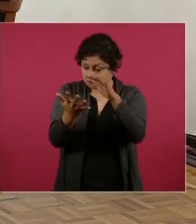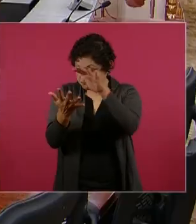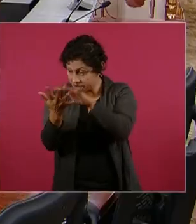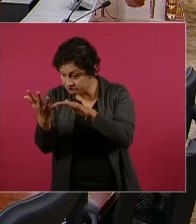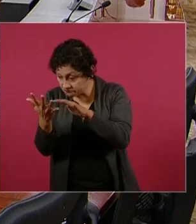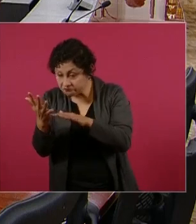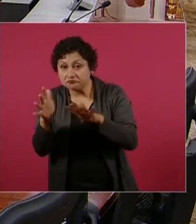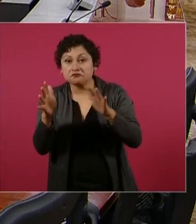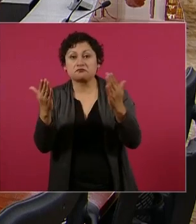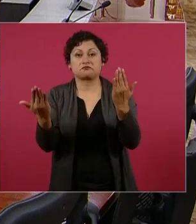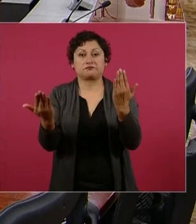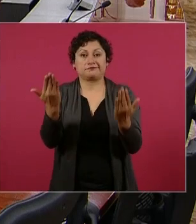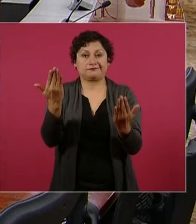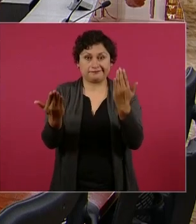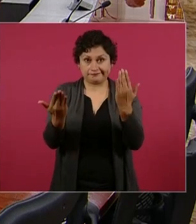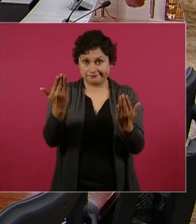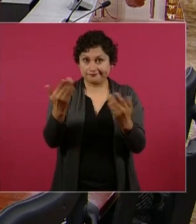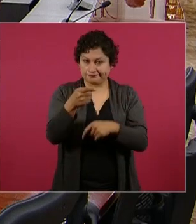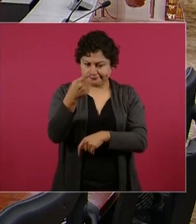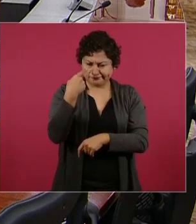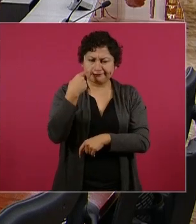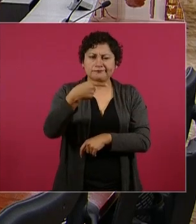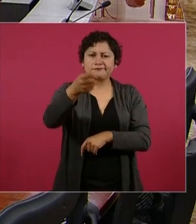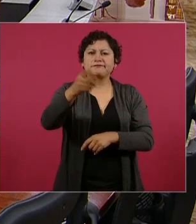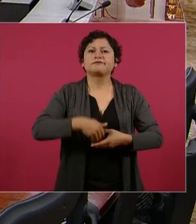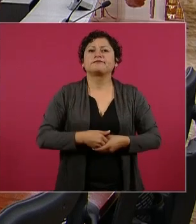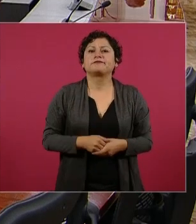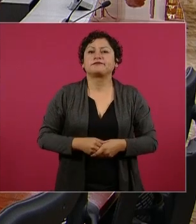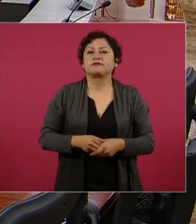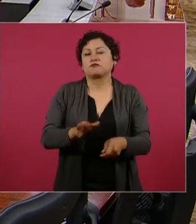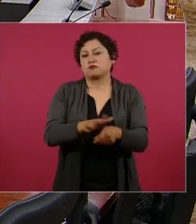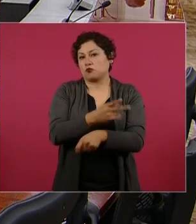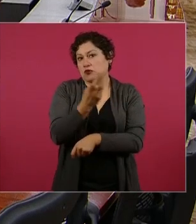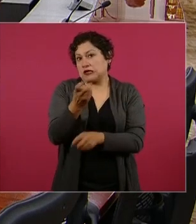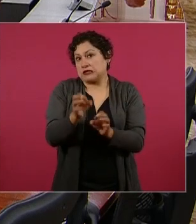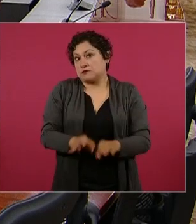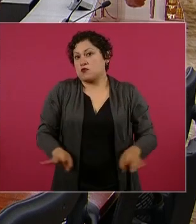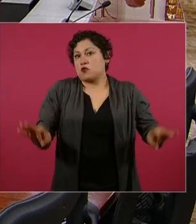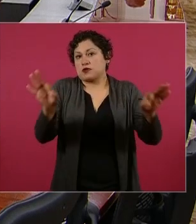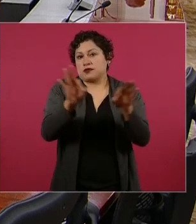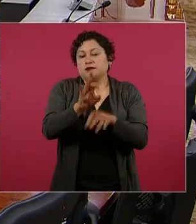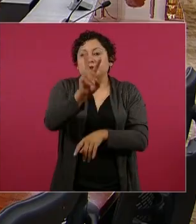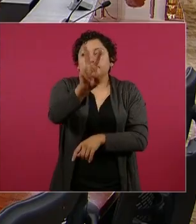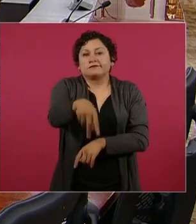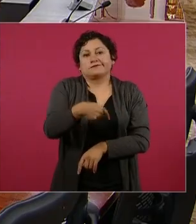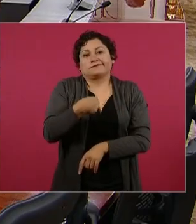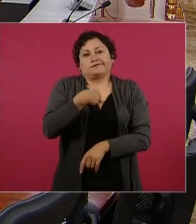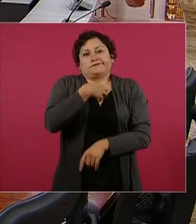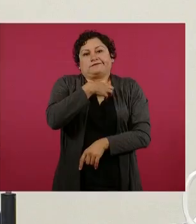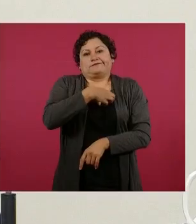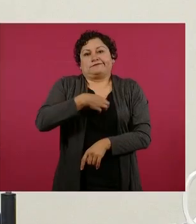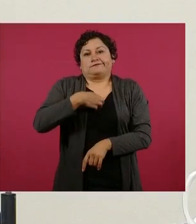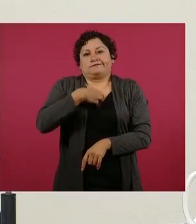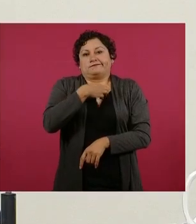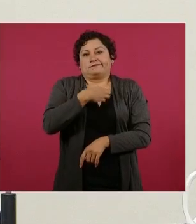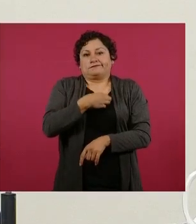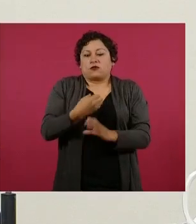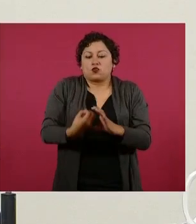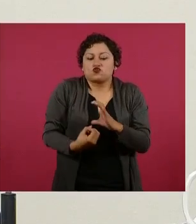Porque esto es muy importante. Yo celebro que estemos ya entrando a una etapa nueva.